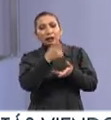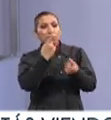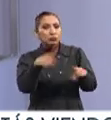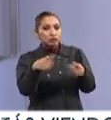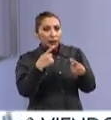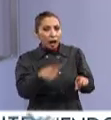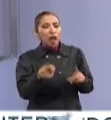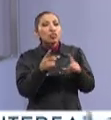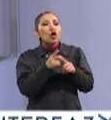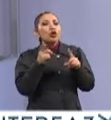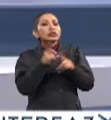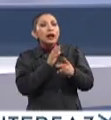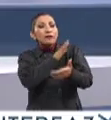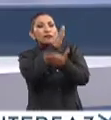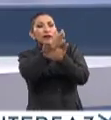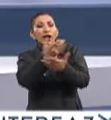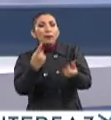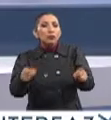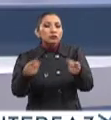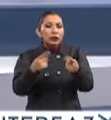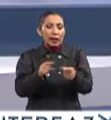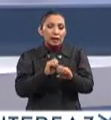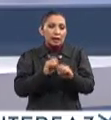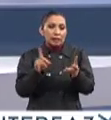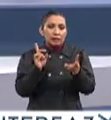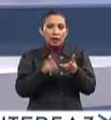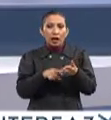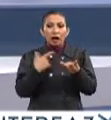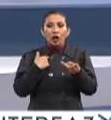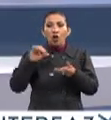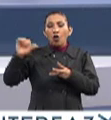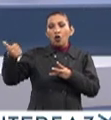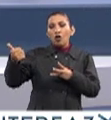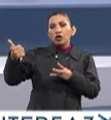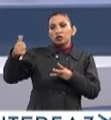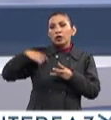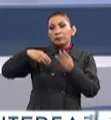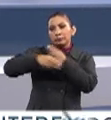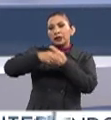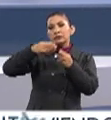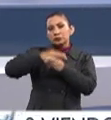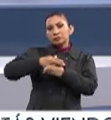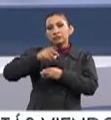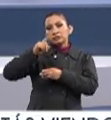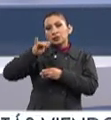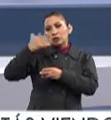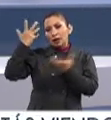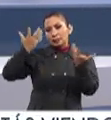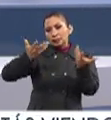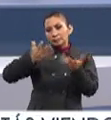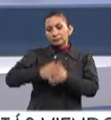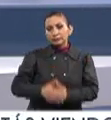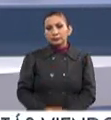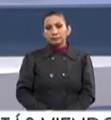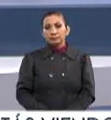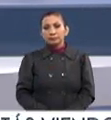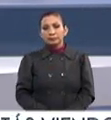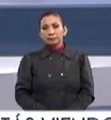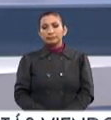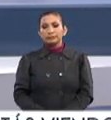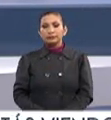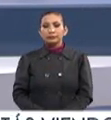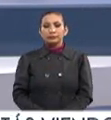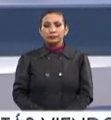canciones, cómo pueden asistir a este concierto y, por supuesto, el otro material discográfico que has generado. Claro que sí,